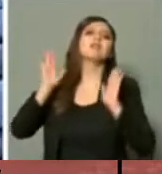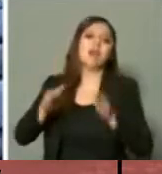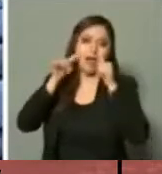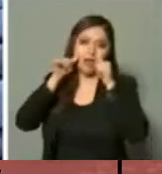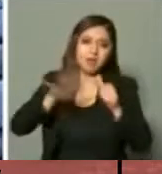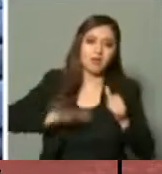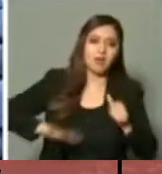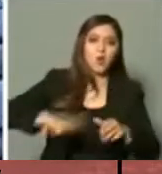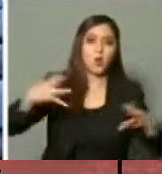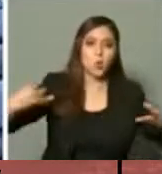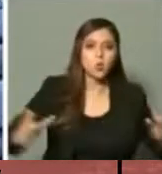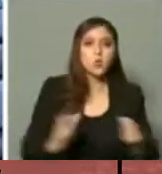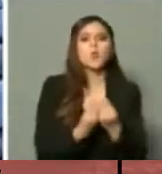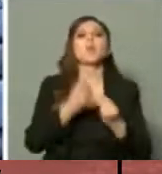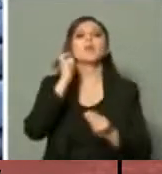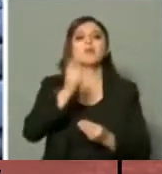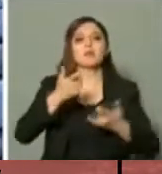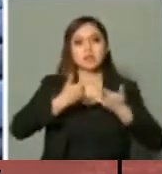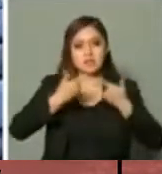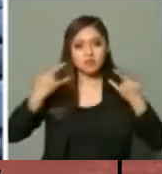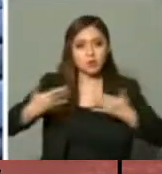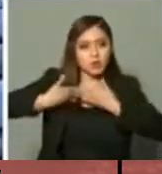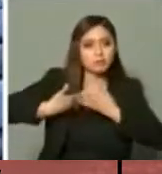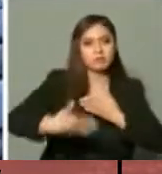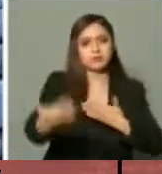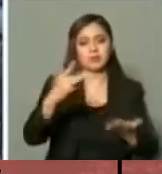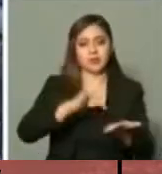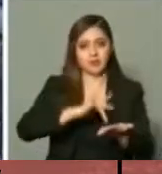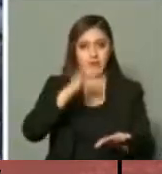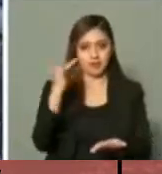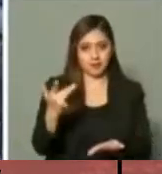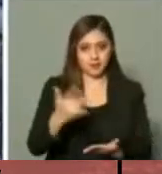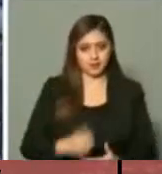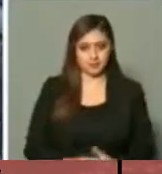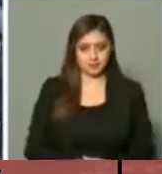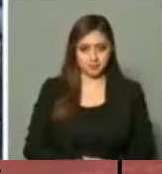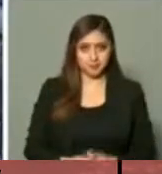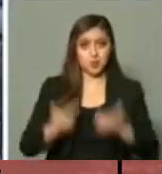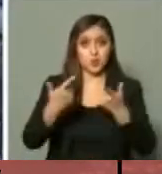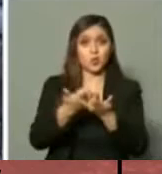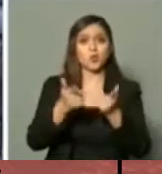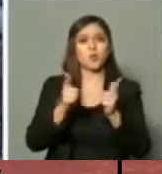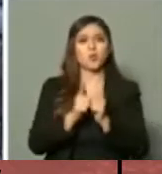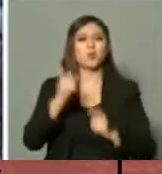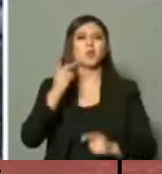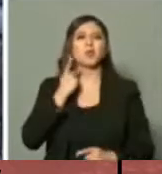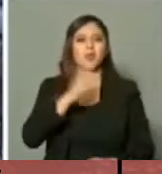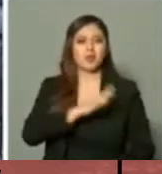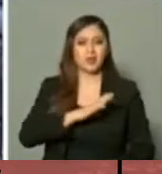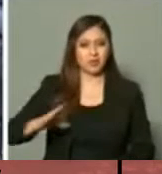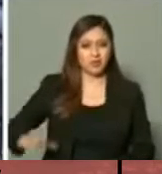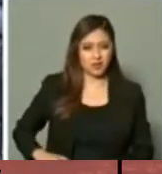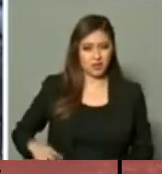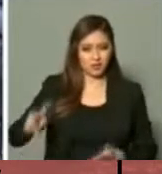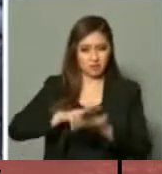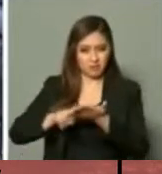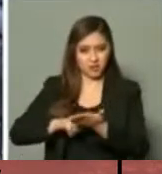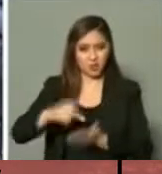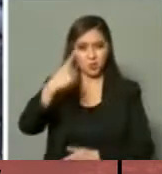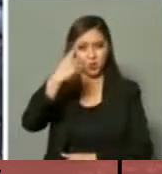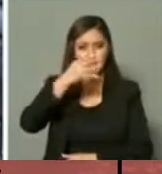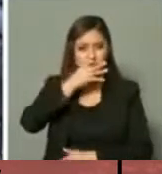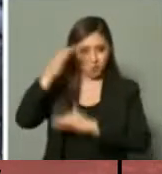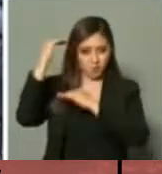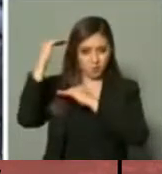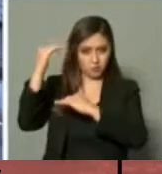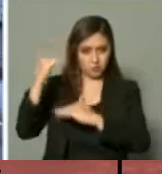y juntos haremos historia. Muchísimas gracias. El candidato del Partido Verde Ecologista de México, tiene usted un minuto para su mensaje